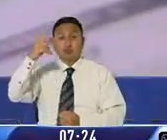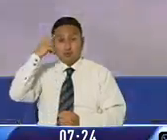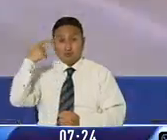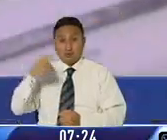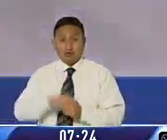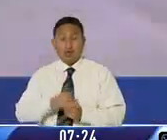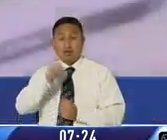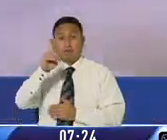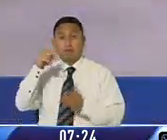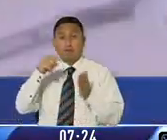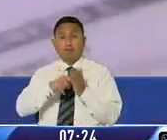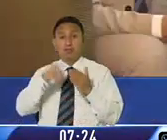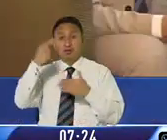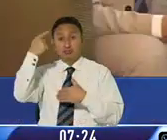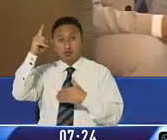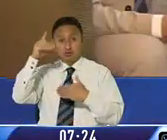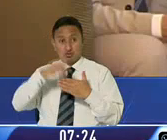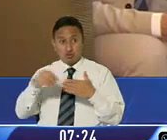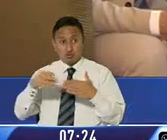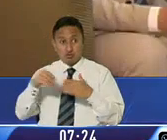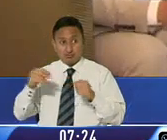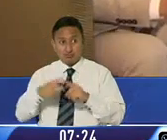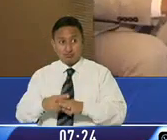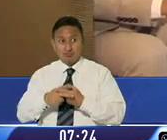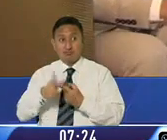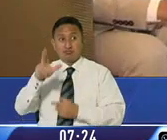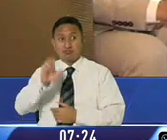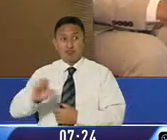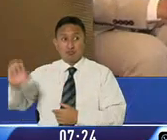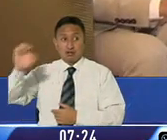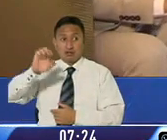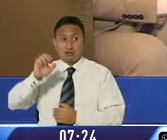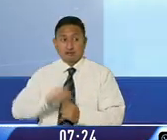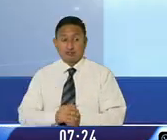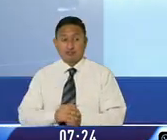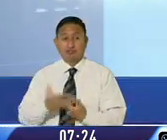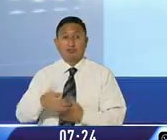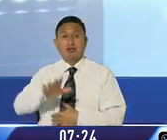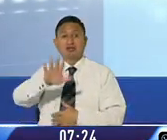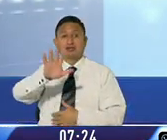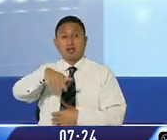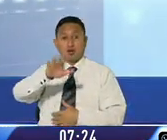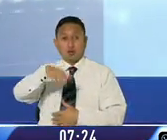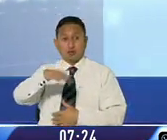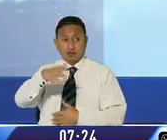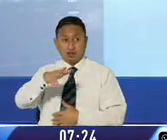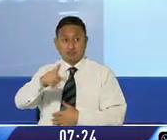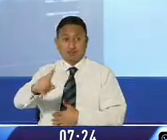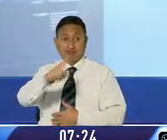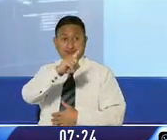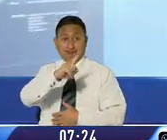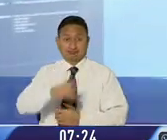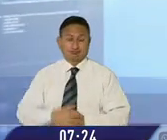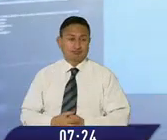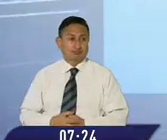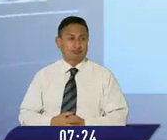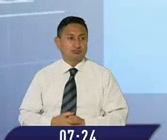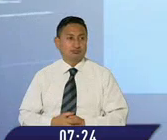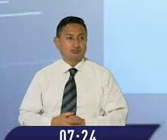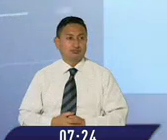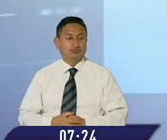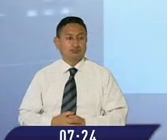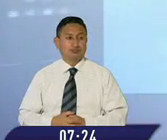destinado 1.000 millones de dólares y empezará en enero. En 5 meses han concedido 35 mil operaciones